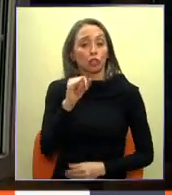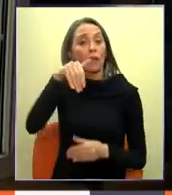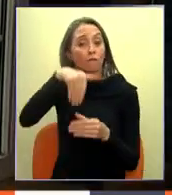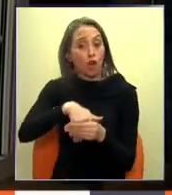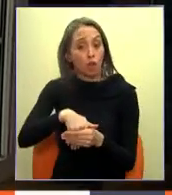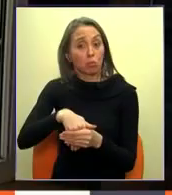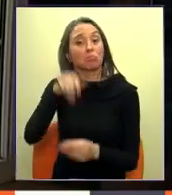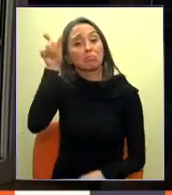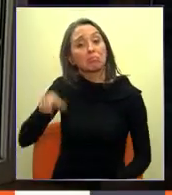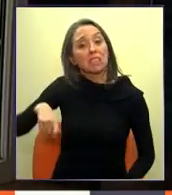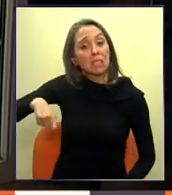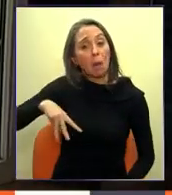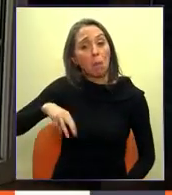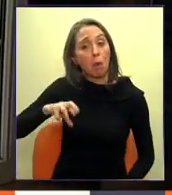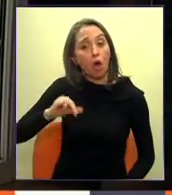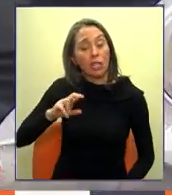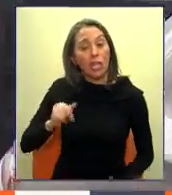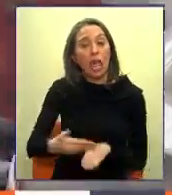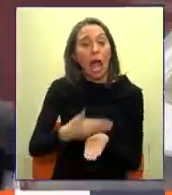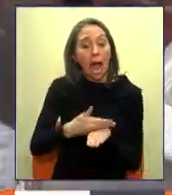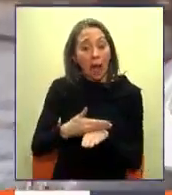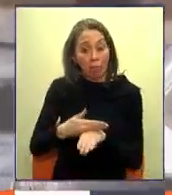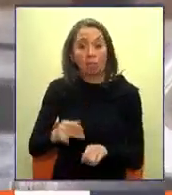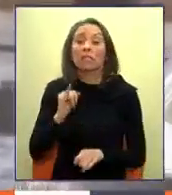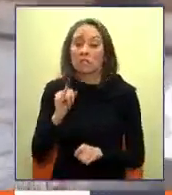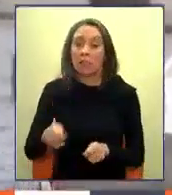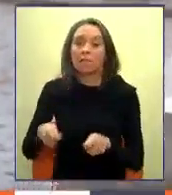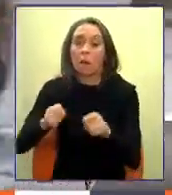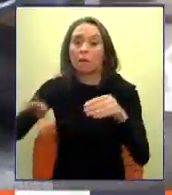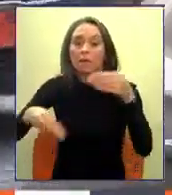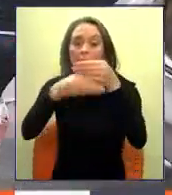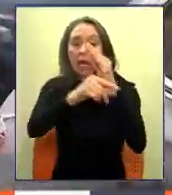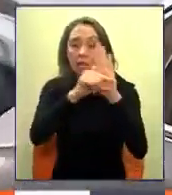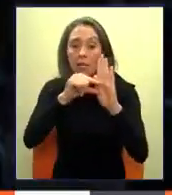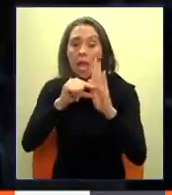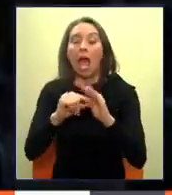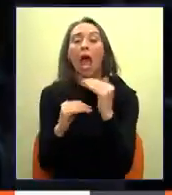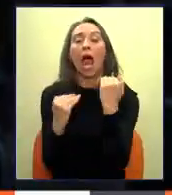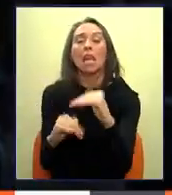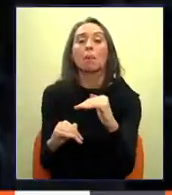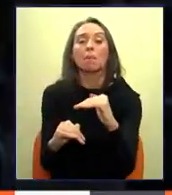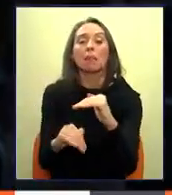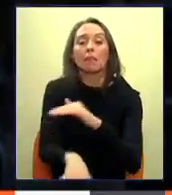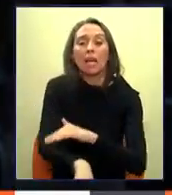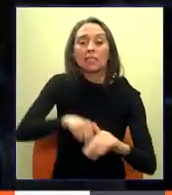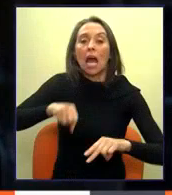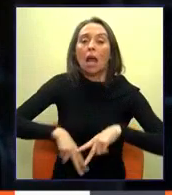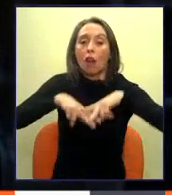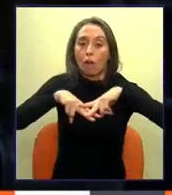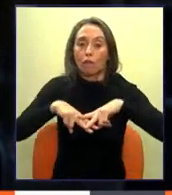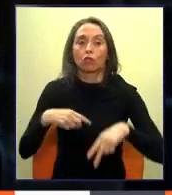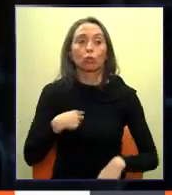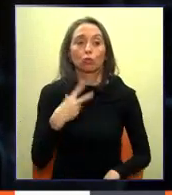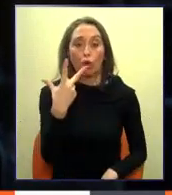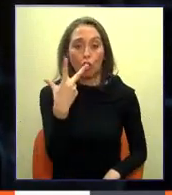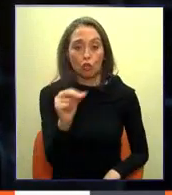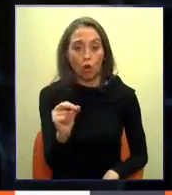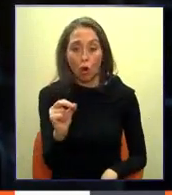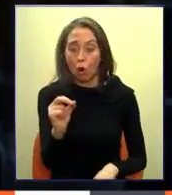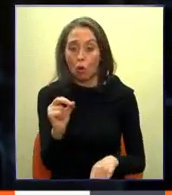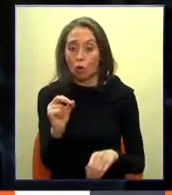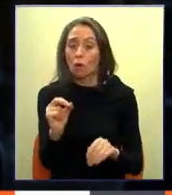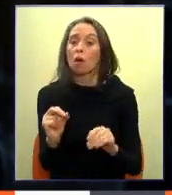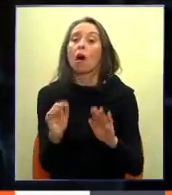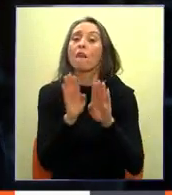moreira adelantó el ingreso una indicación que limita el retiro de fondos no estoy para ayudar